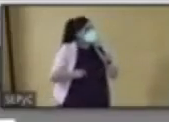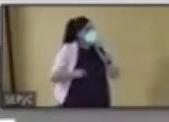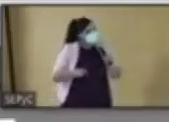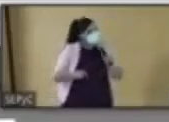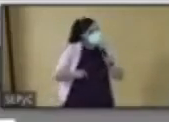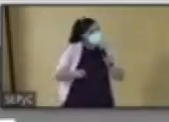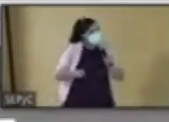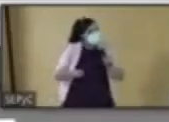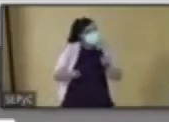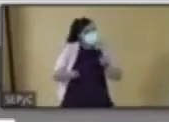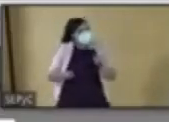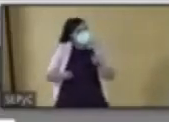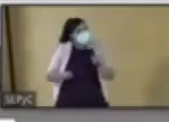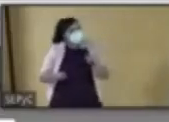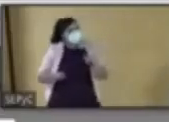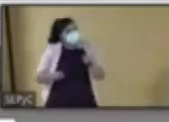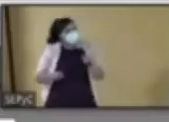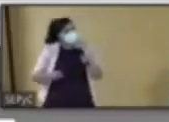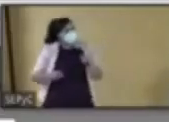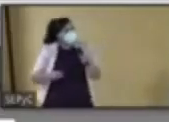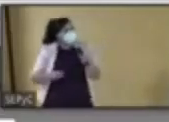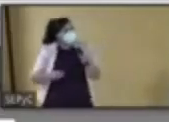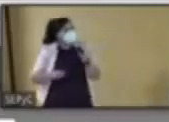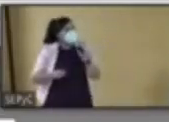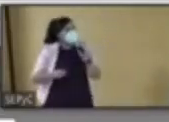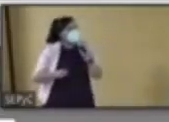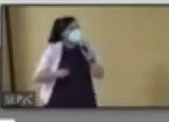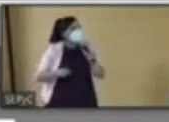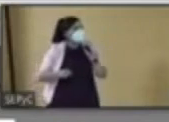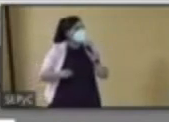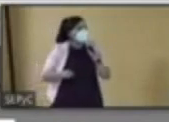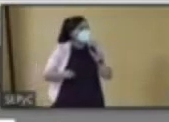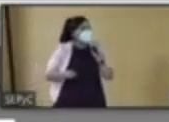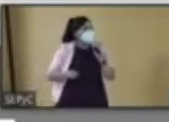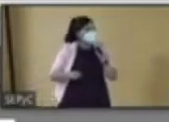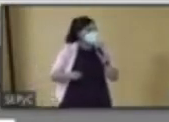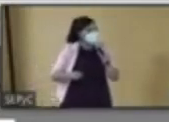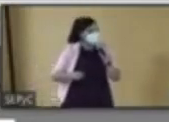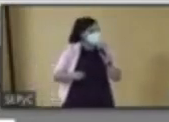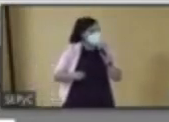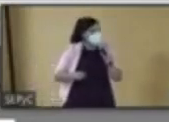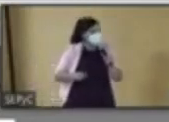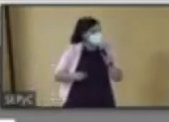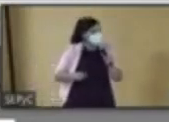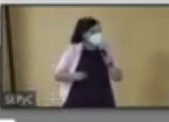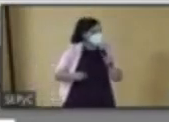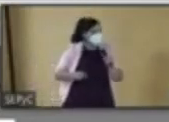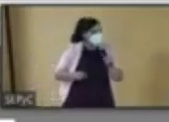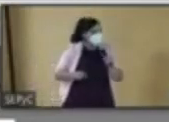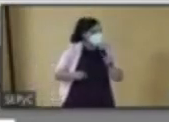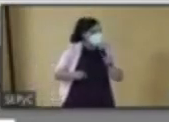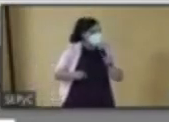agregar, y estos son los datos que nos va pidiendo de los vehículos, tales como el tipo,